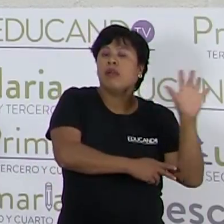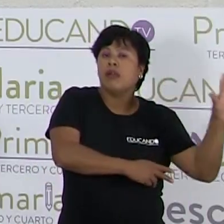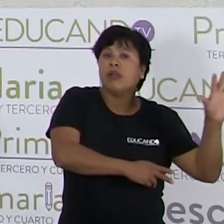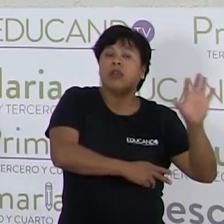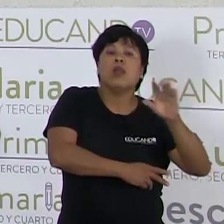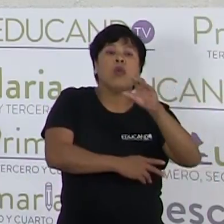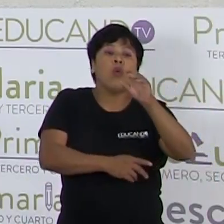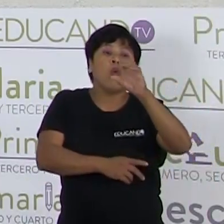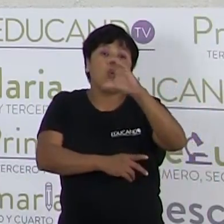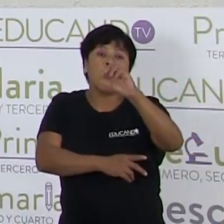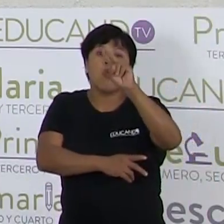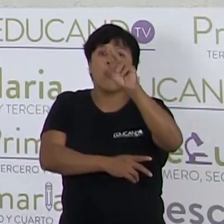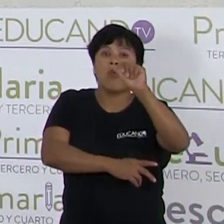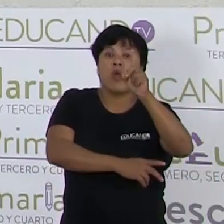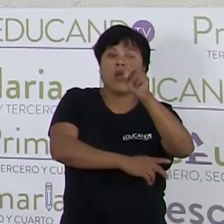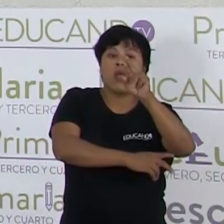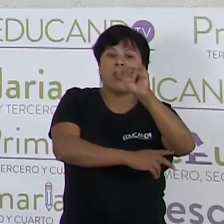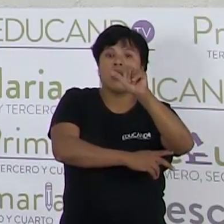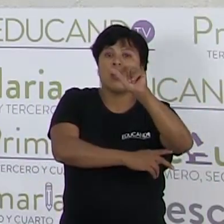son